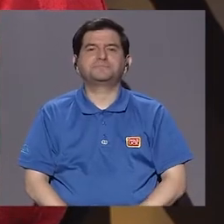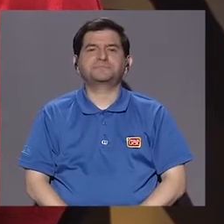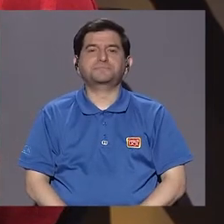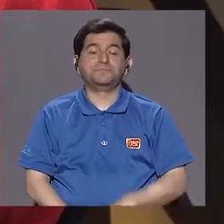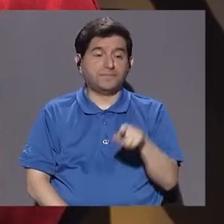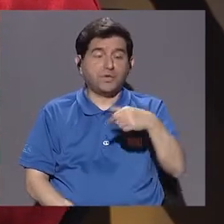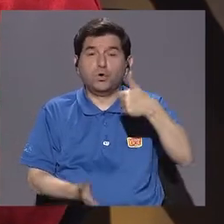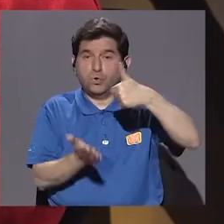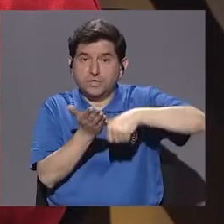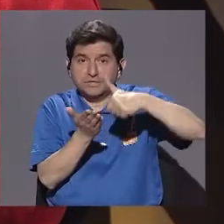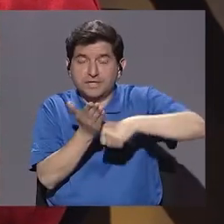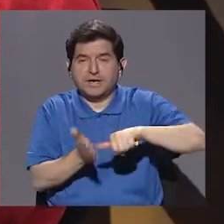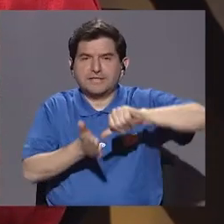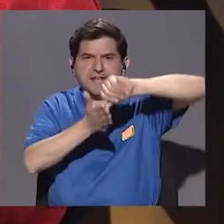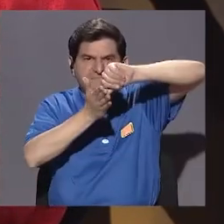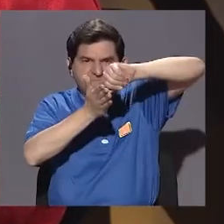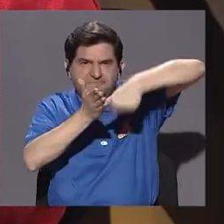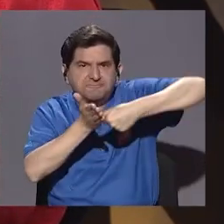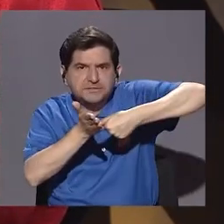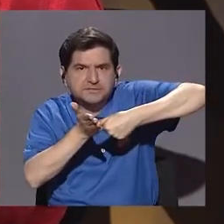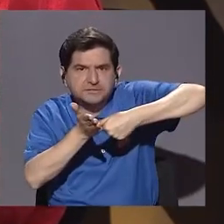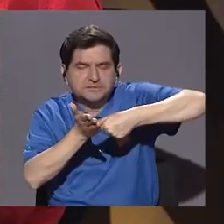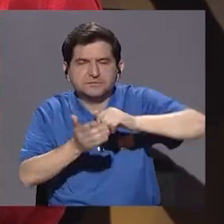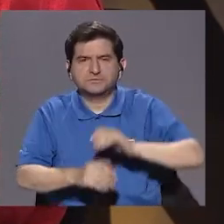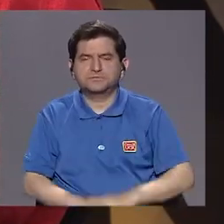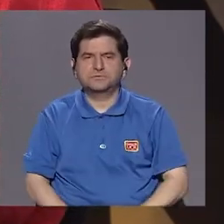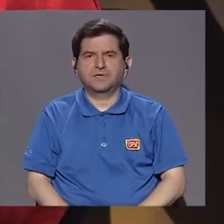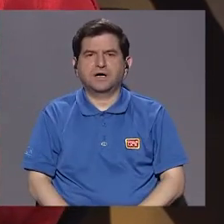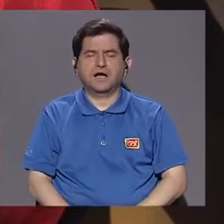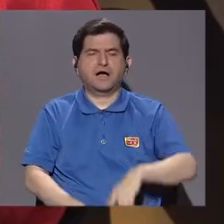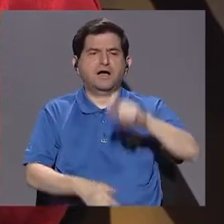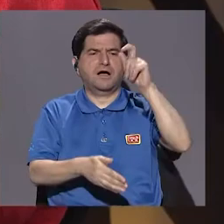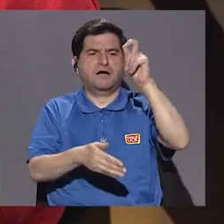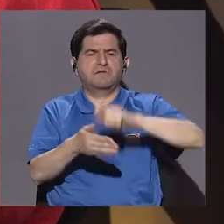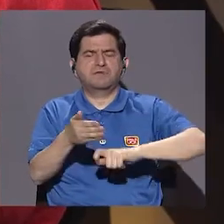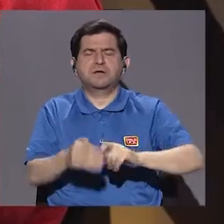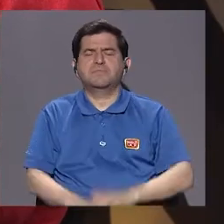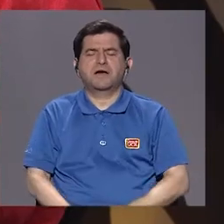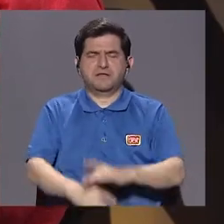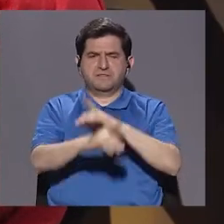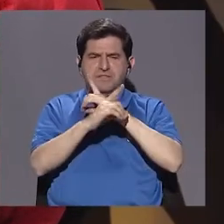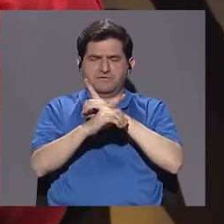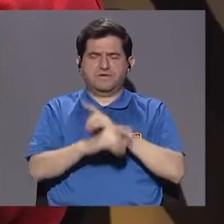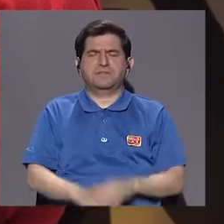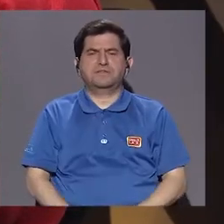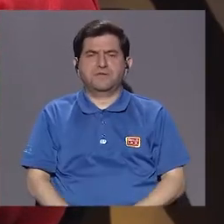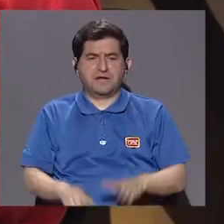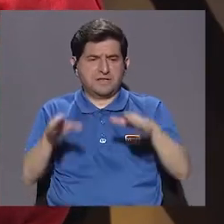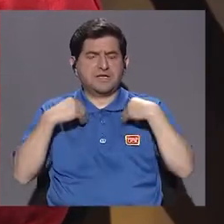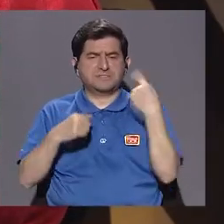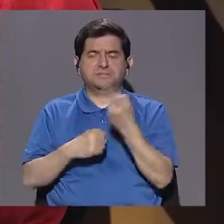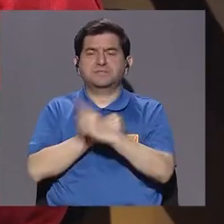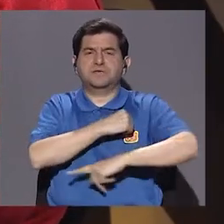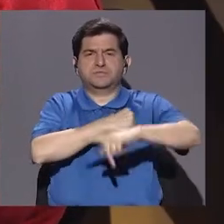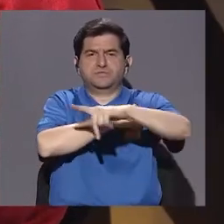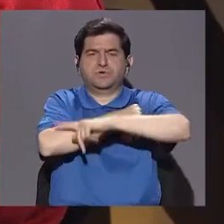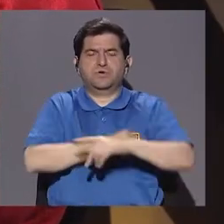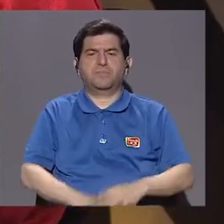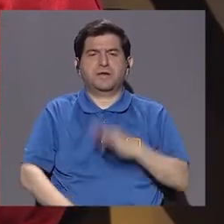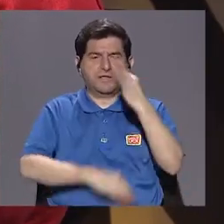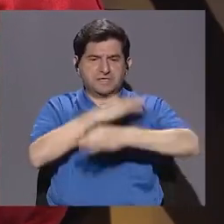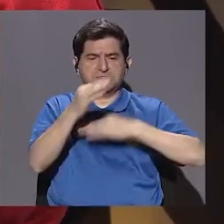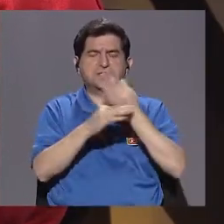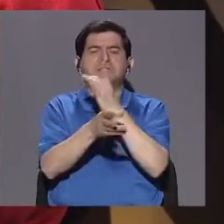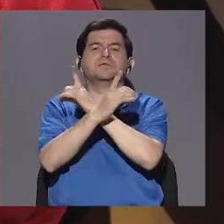con esa carta se enfatizaba en confirmar defender y aceptar únicamente a los países de